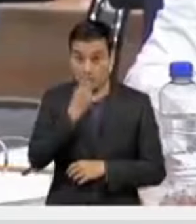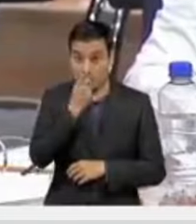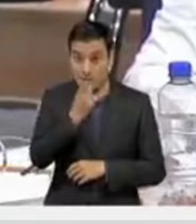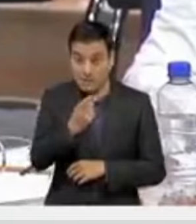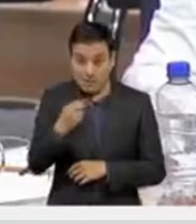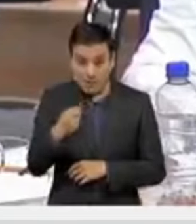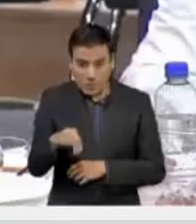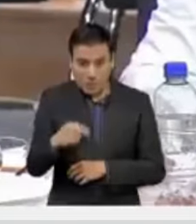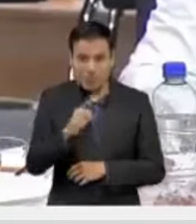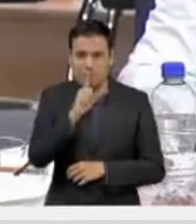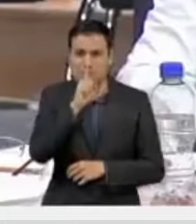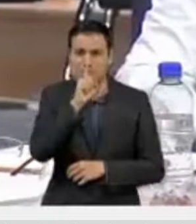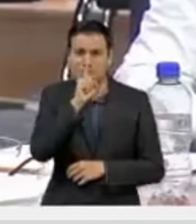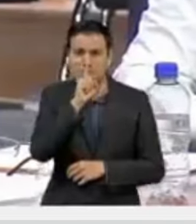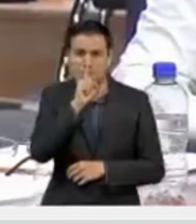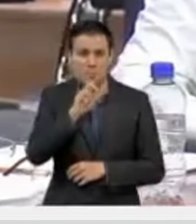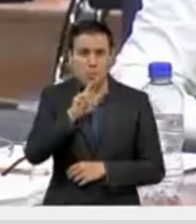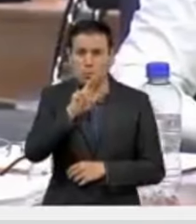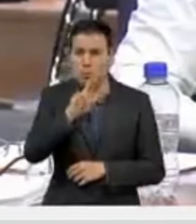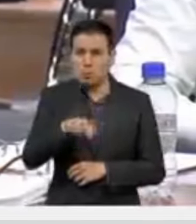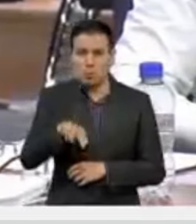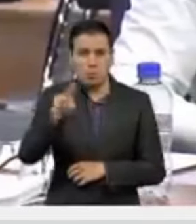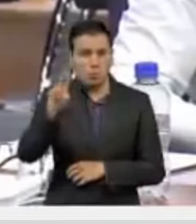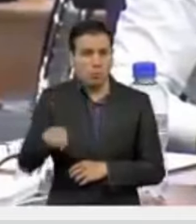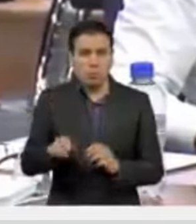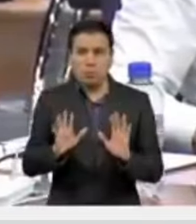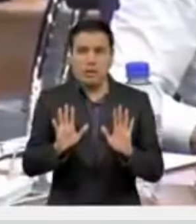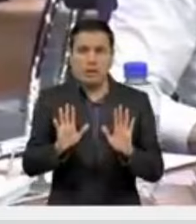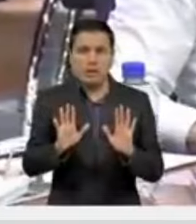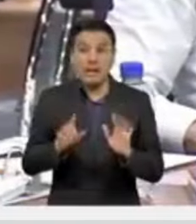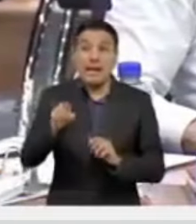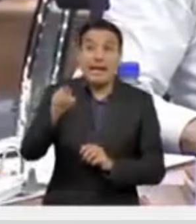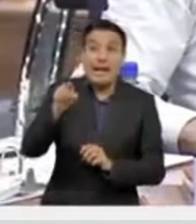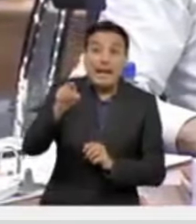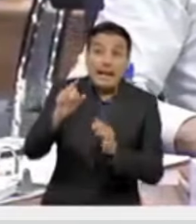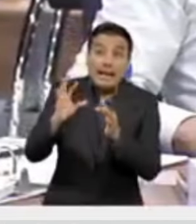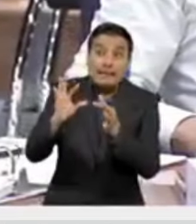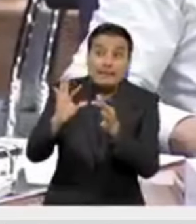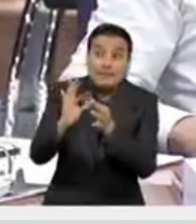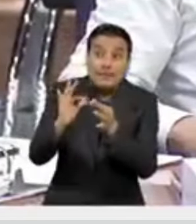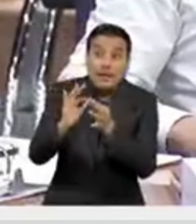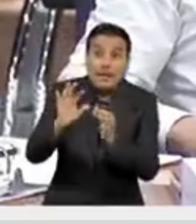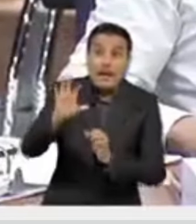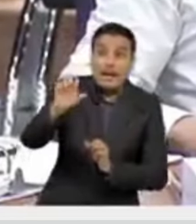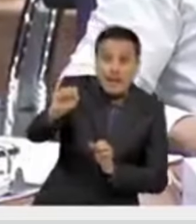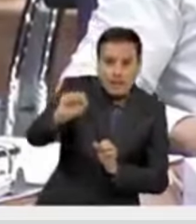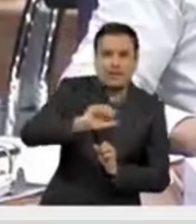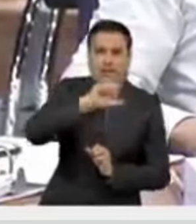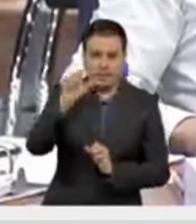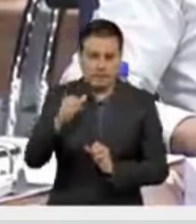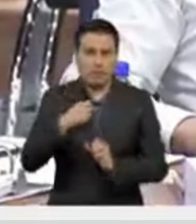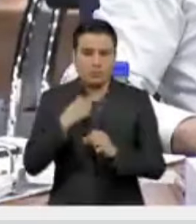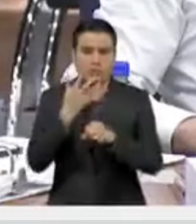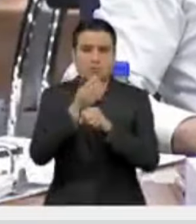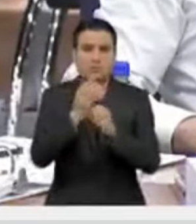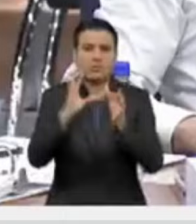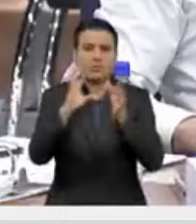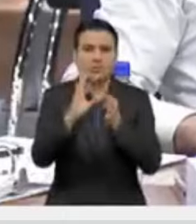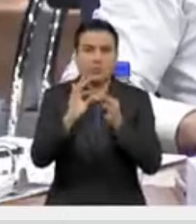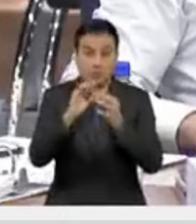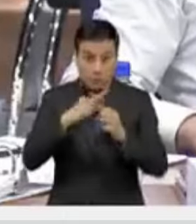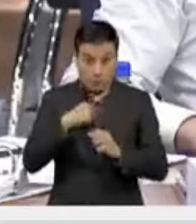Nunca lo mencioné por su nombre, me refería a sus dichos, que por cierto, yo no comencé esa